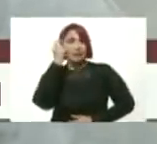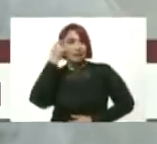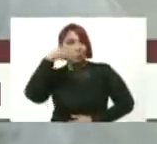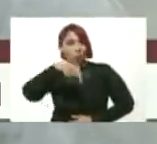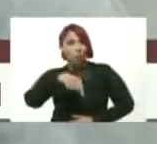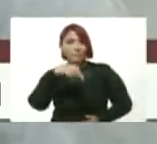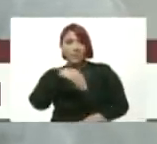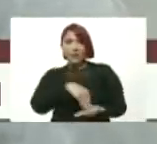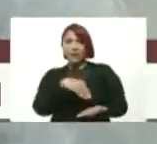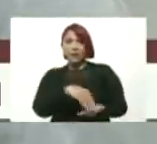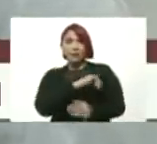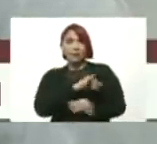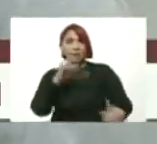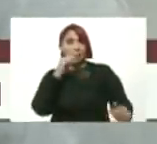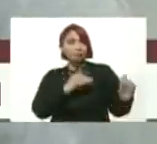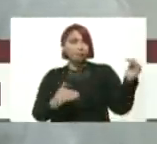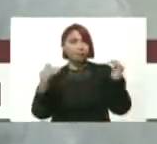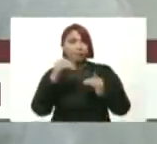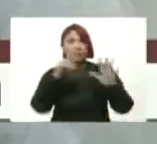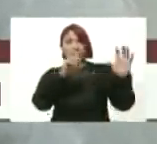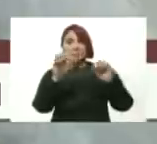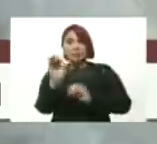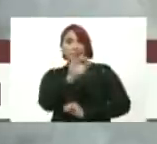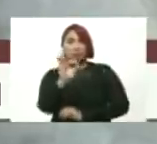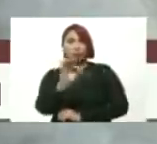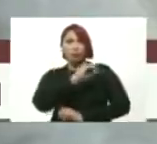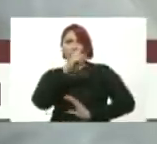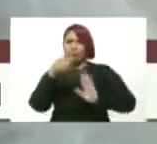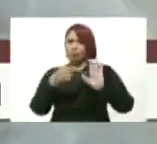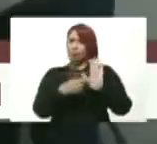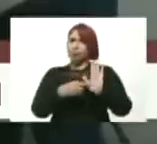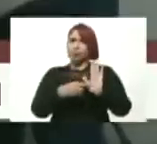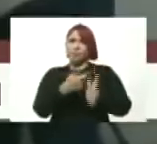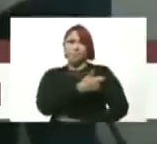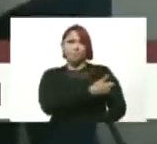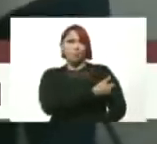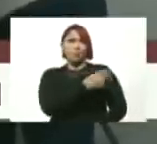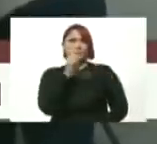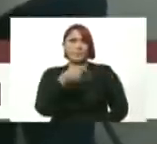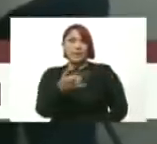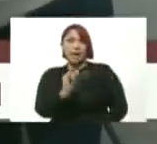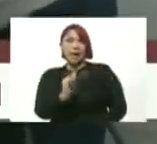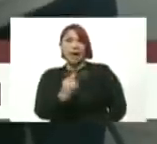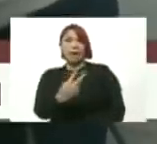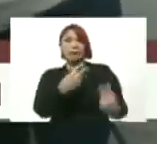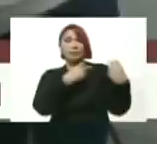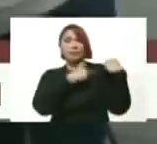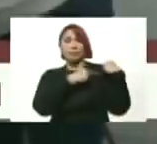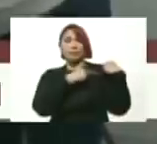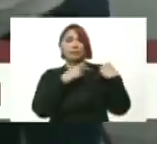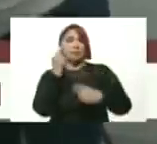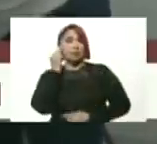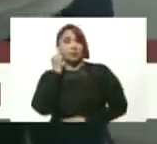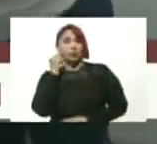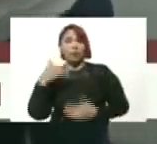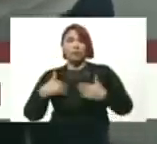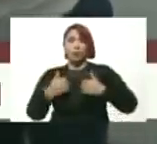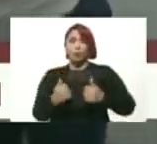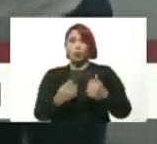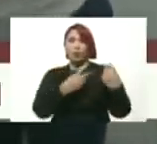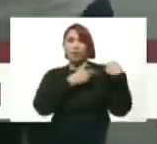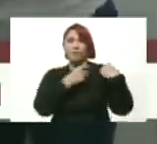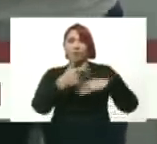miranda ya llegó al 60 por ciento de vacunación aquí está la directora de salud el jefe de gobierno